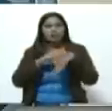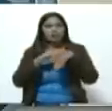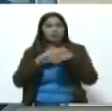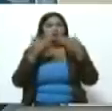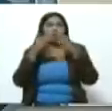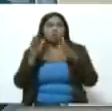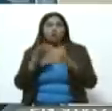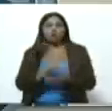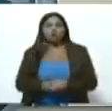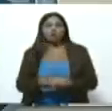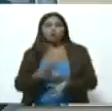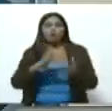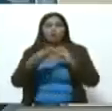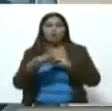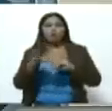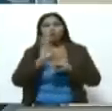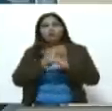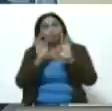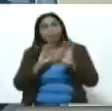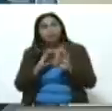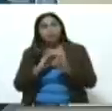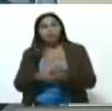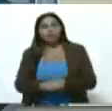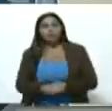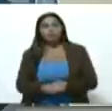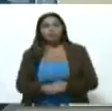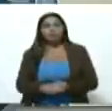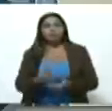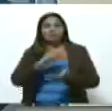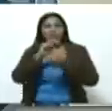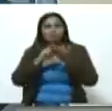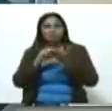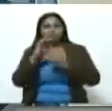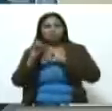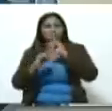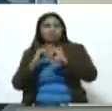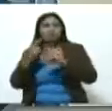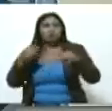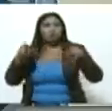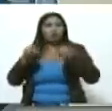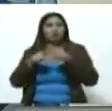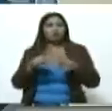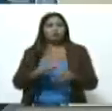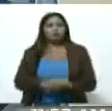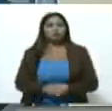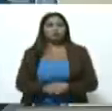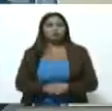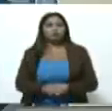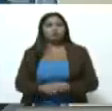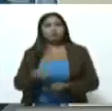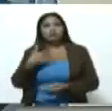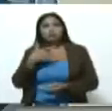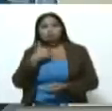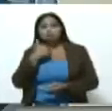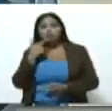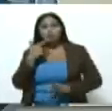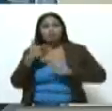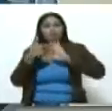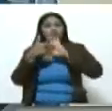para adaptarlo a las nuevas dinámicas del delito, tanto nacional como transnacional. Para ese sentido, quiero